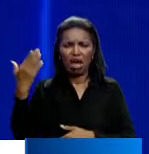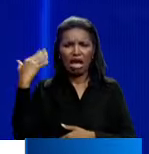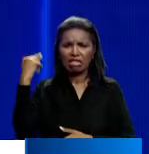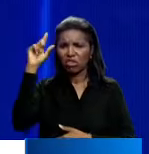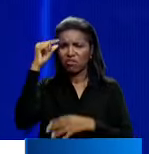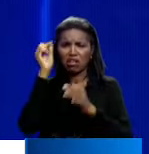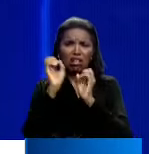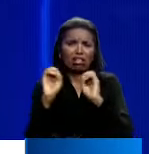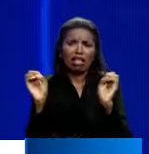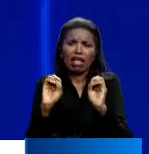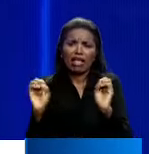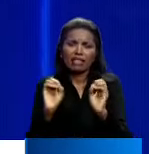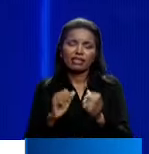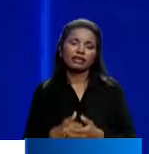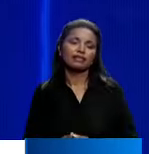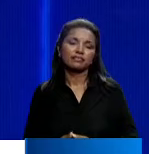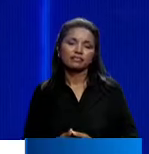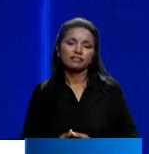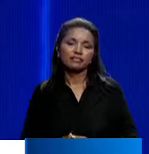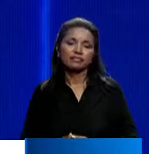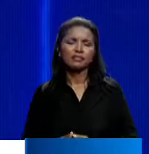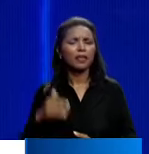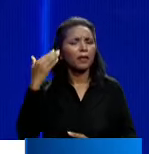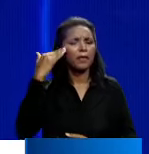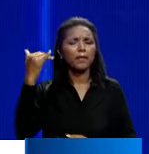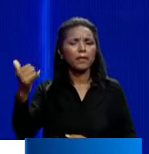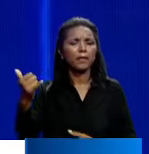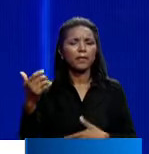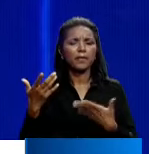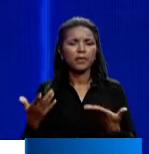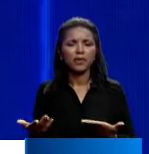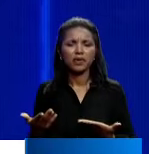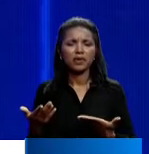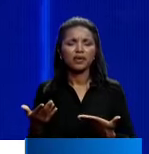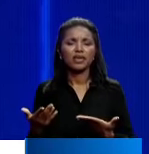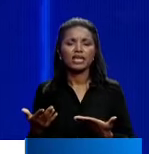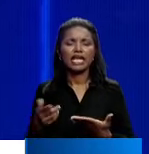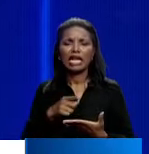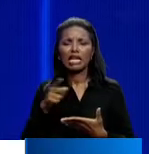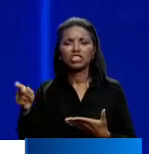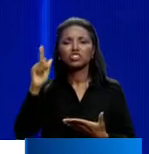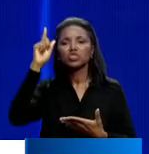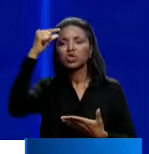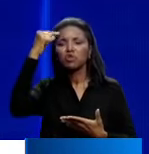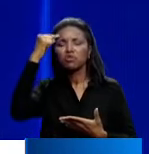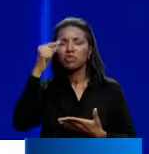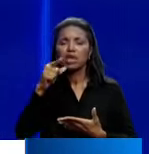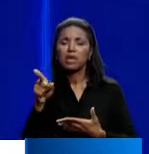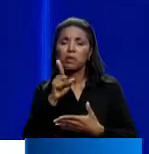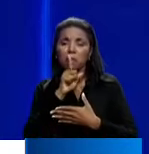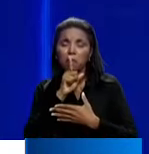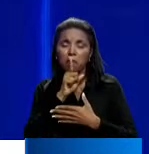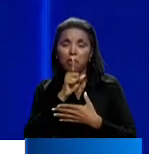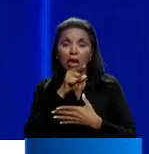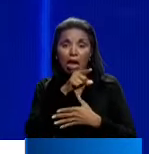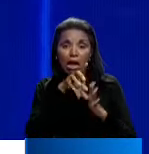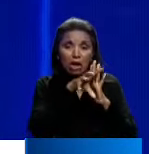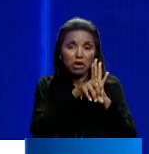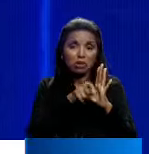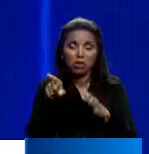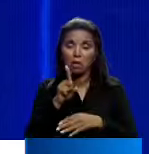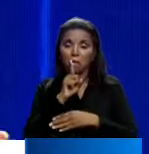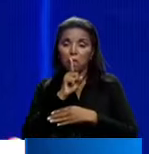gobierno. Preguntémonos, ¿por qué mientras son gobierno nunca denuncian los actos de